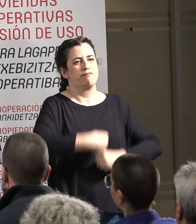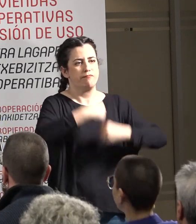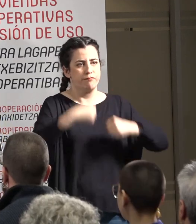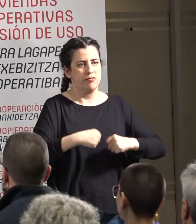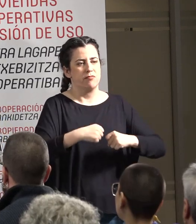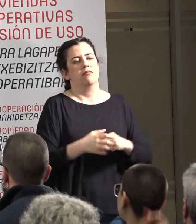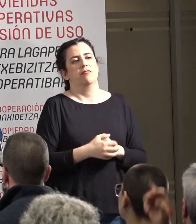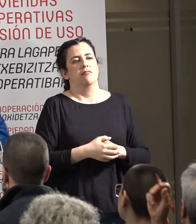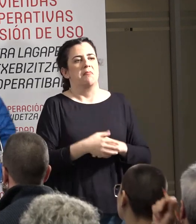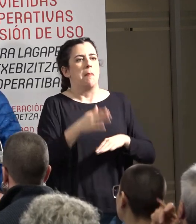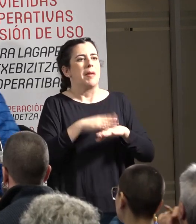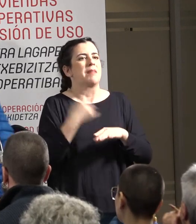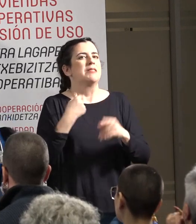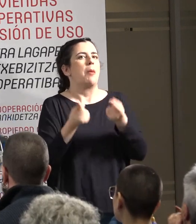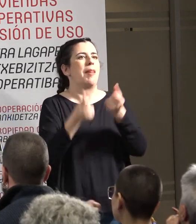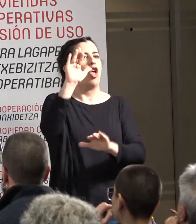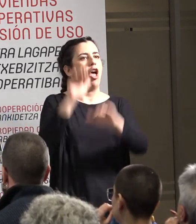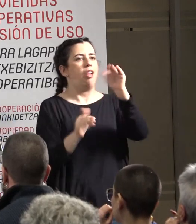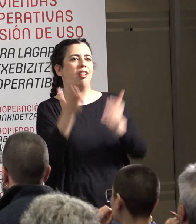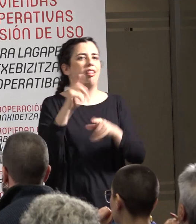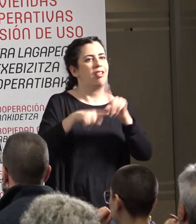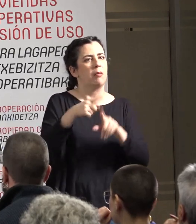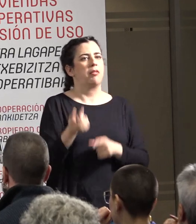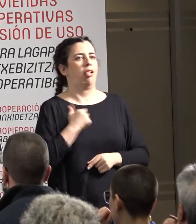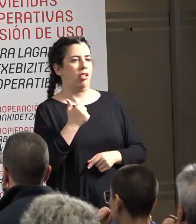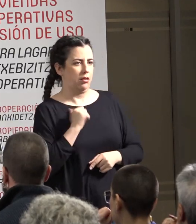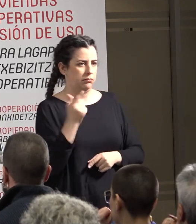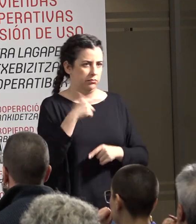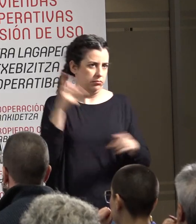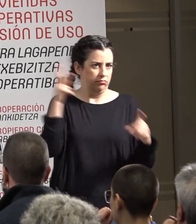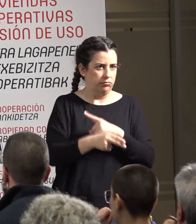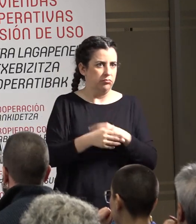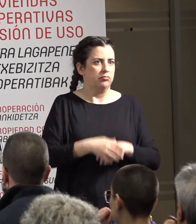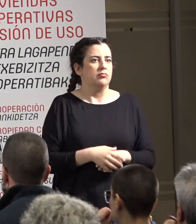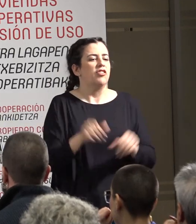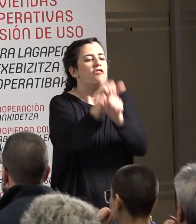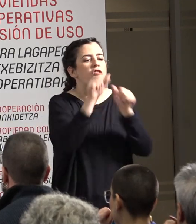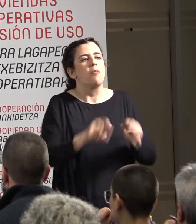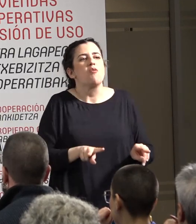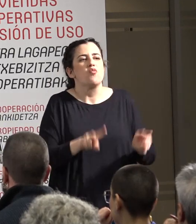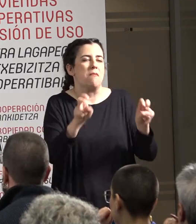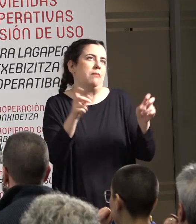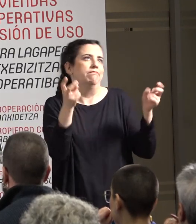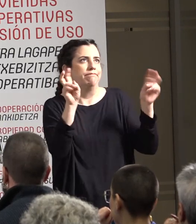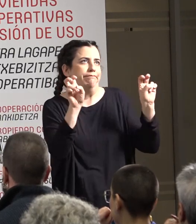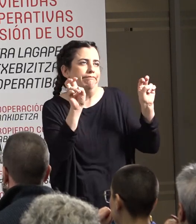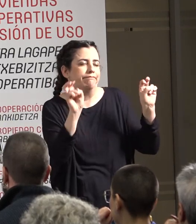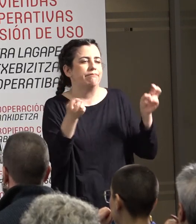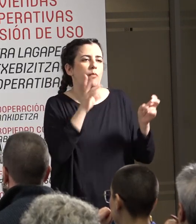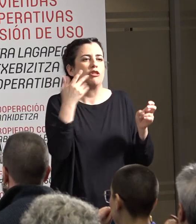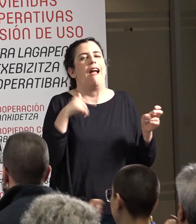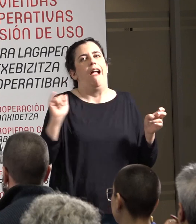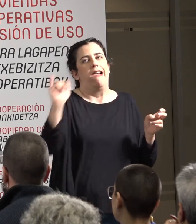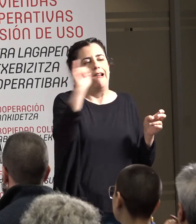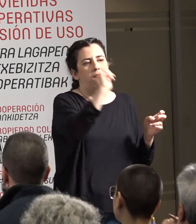la especulación con la vivienda a través de fórmulas innovadoras, entre comillas, puesto que ya están asentadas en otros muchos lugares,